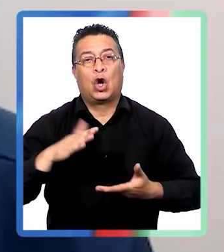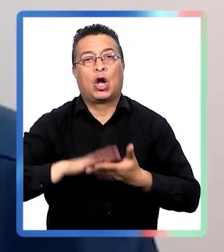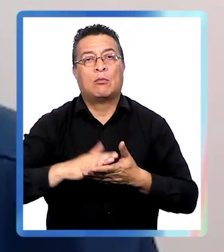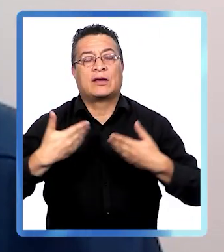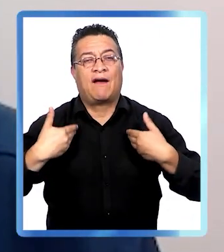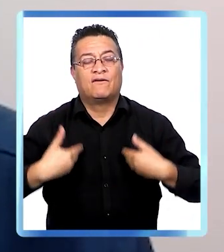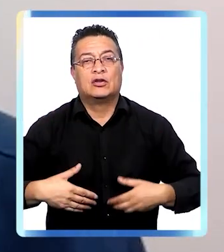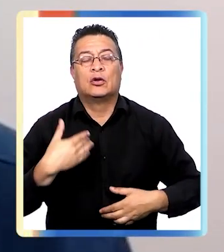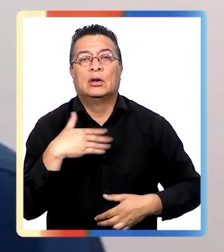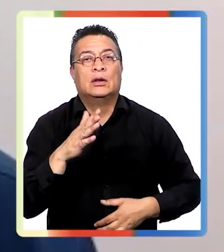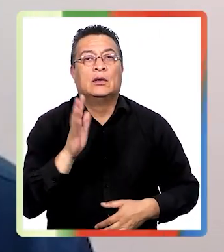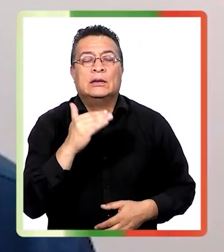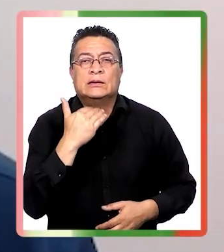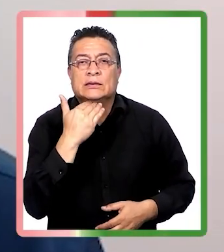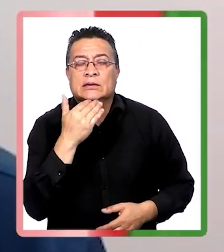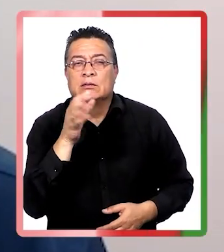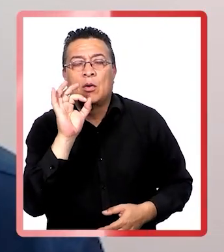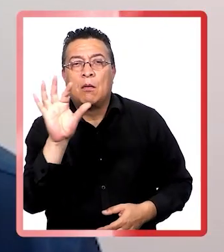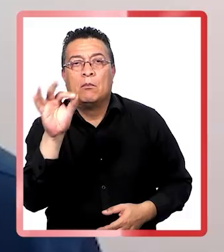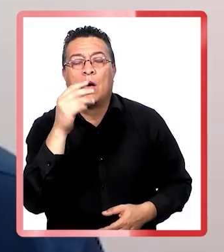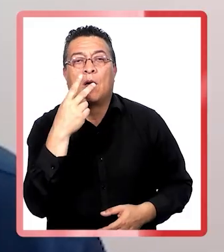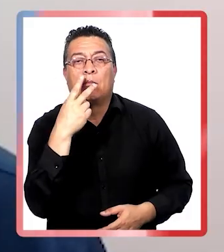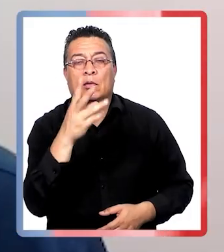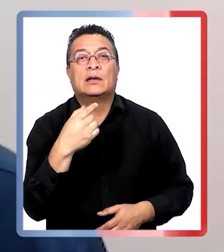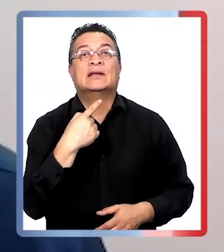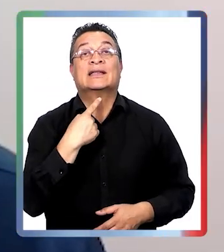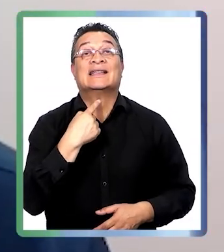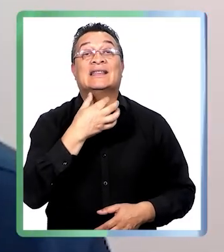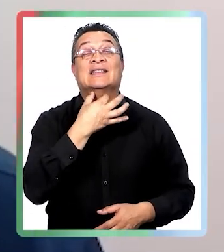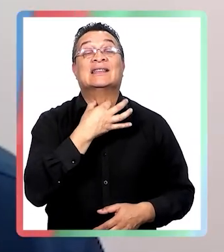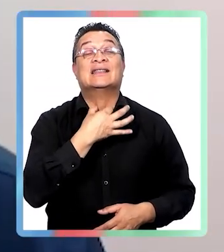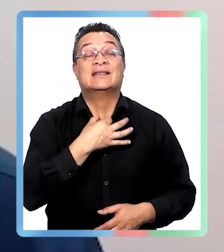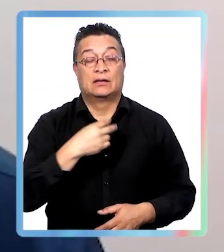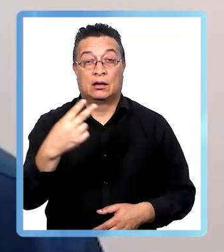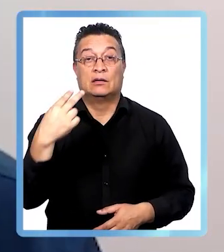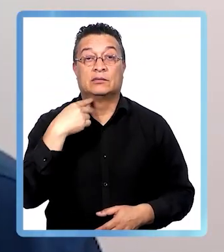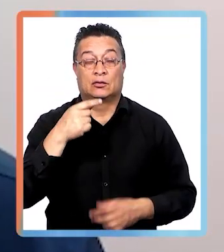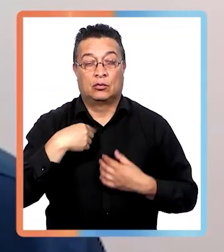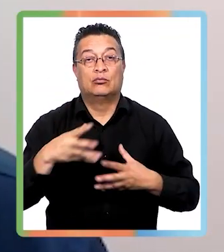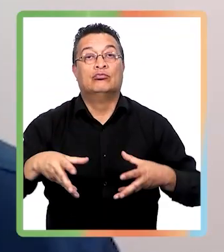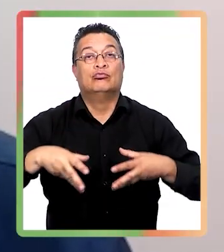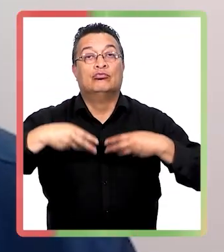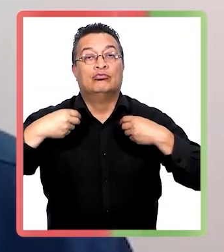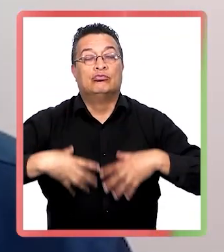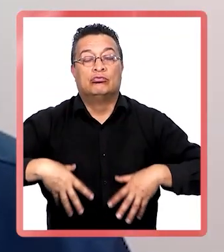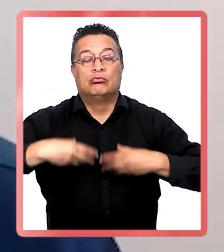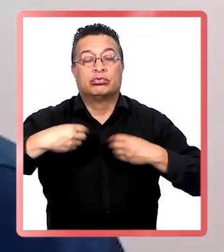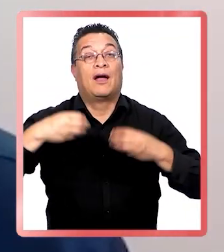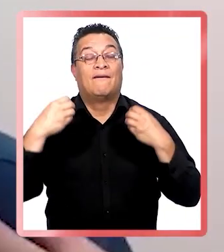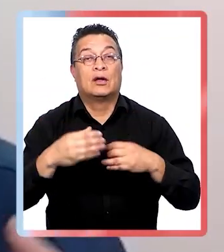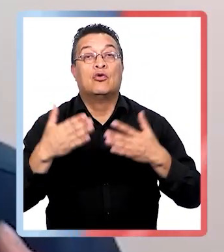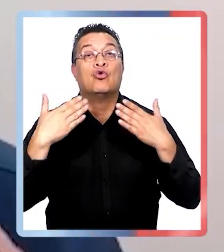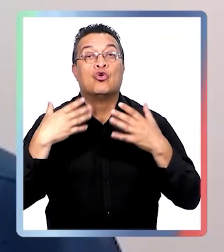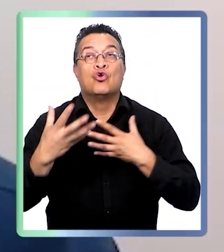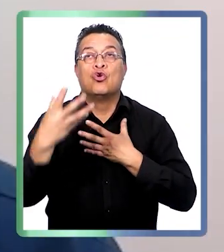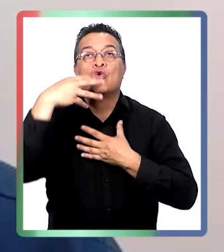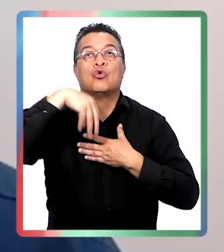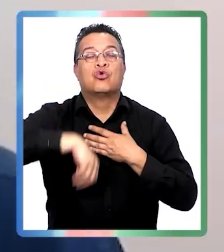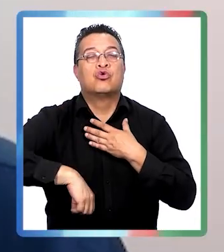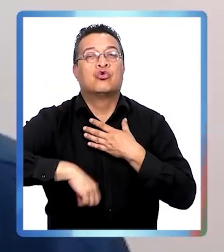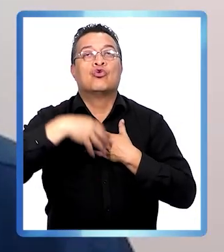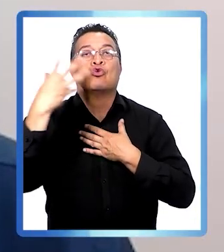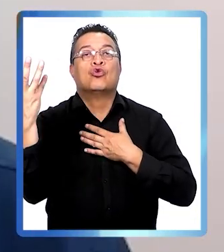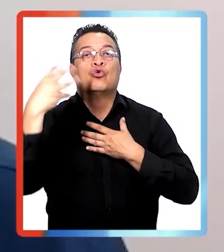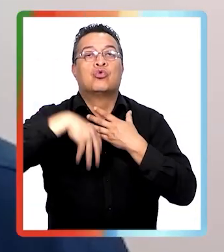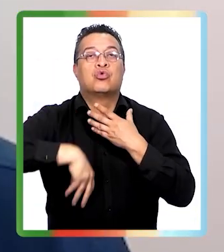examen físico, cosas tan simples como de repente mirarle la garganta, que abra la lengua y haga así, para ver cómo tiene el flujo